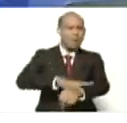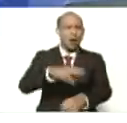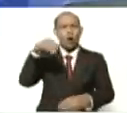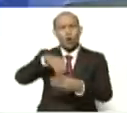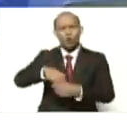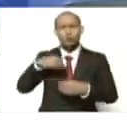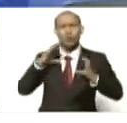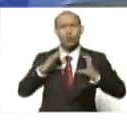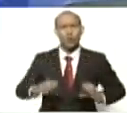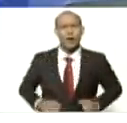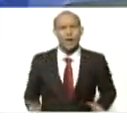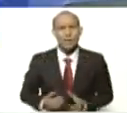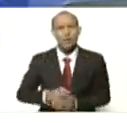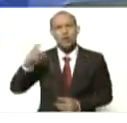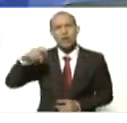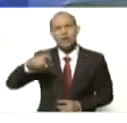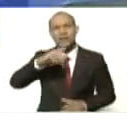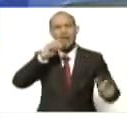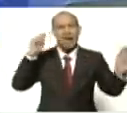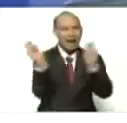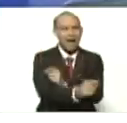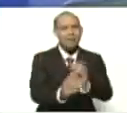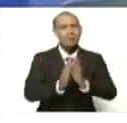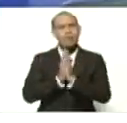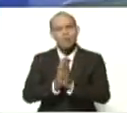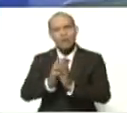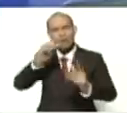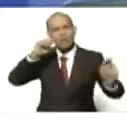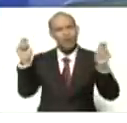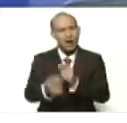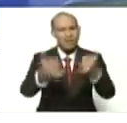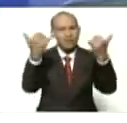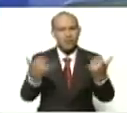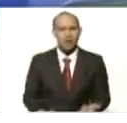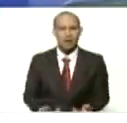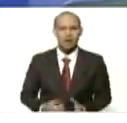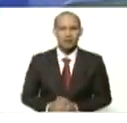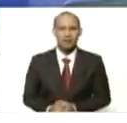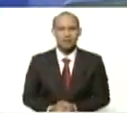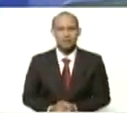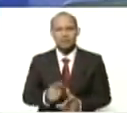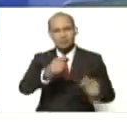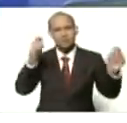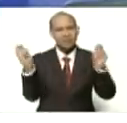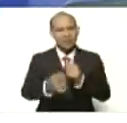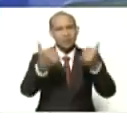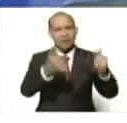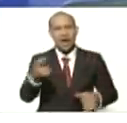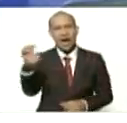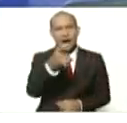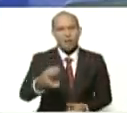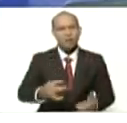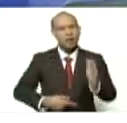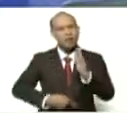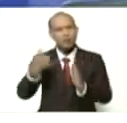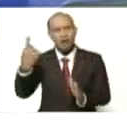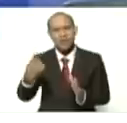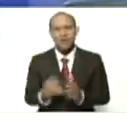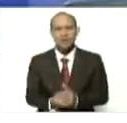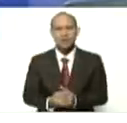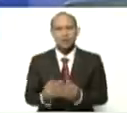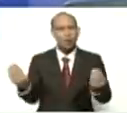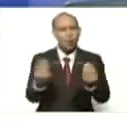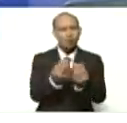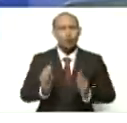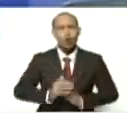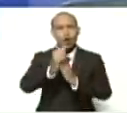asimismo necesitamos un cambio un cambio ya y es el cambio que vamos a buscar con liderazgo